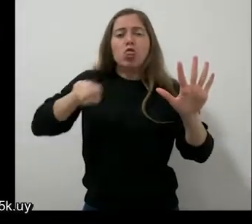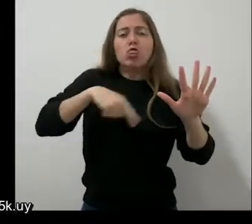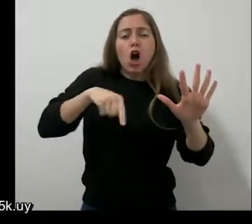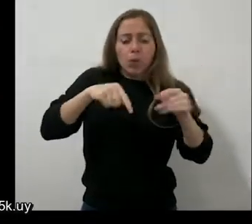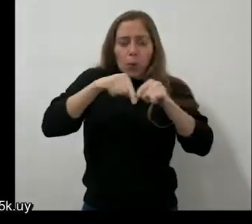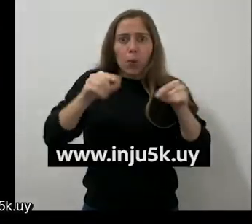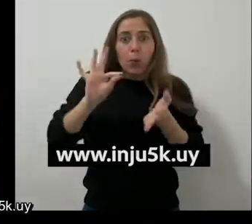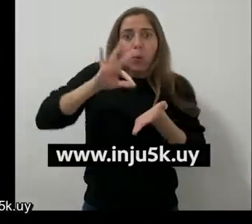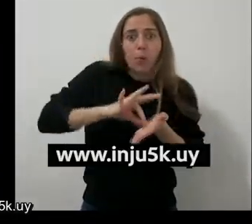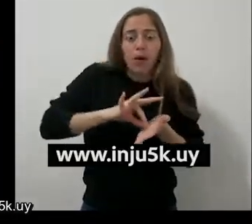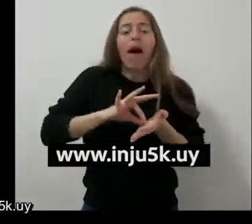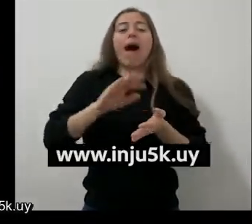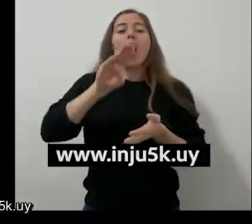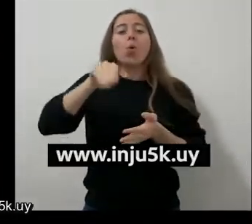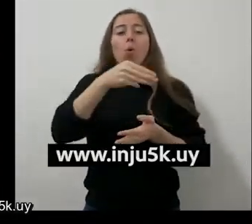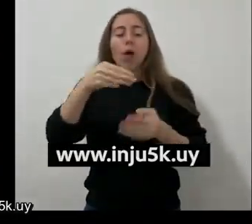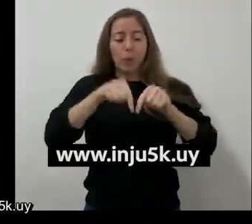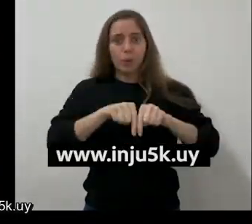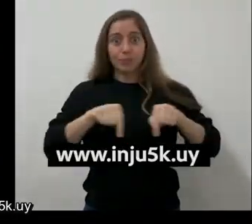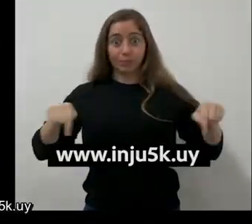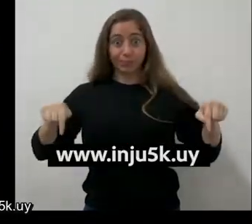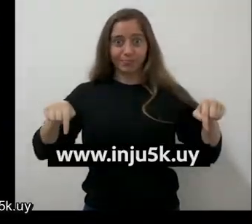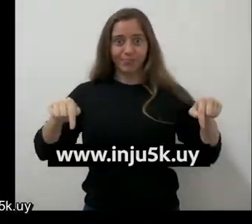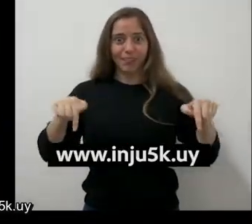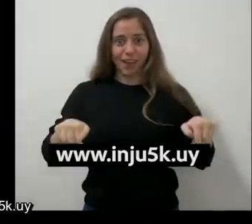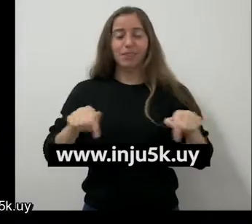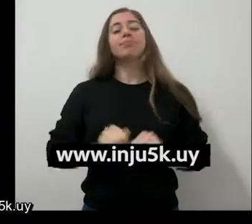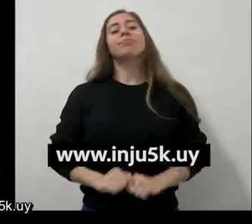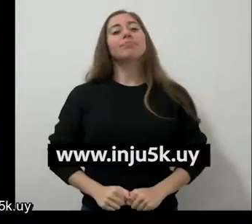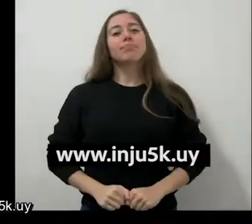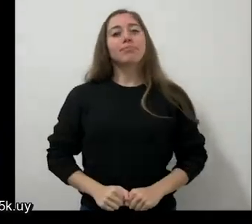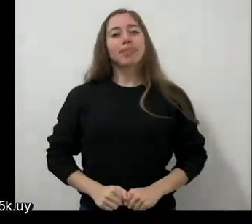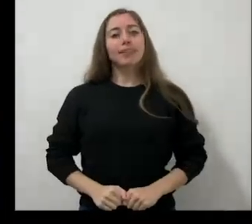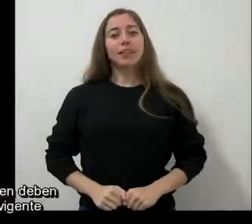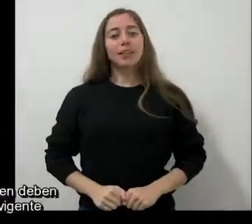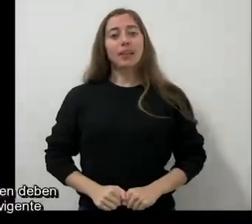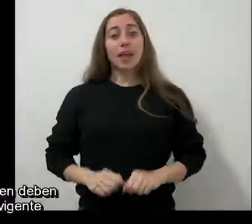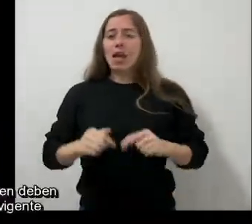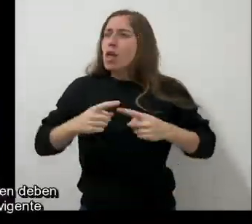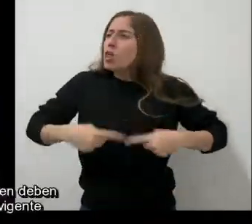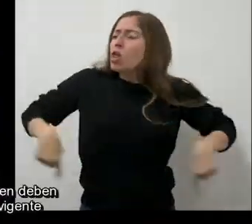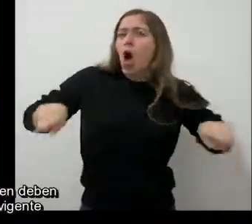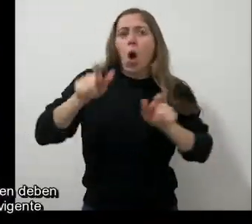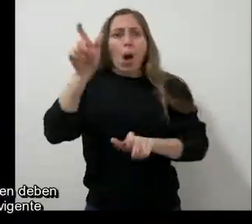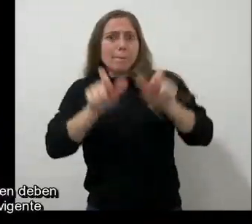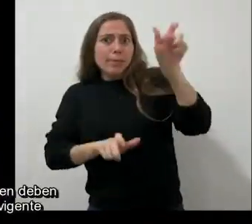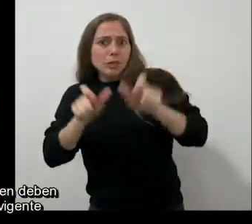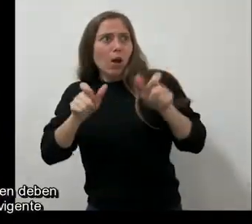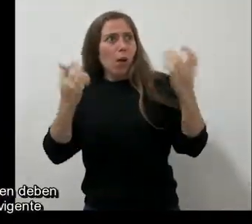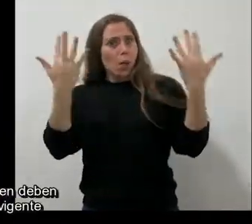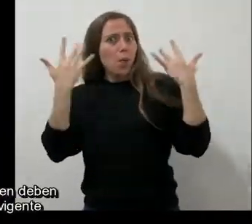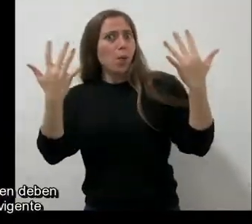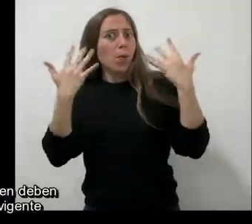.incu5k.org. Todas las personas que corren